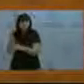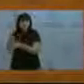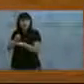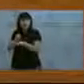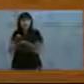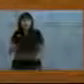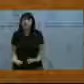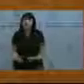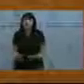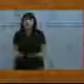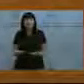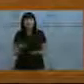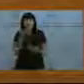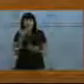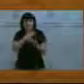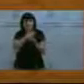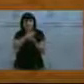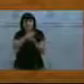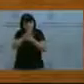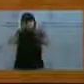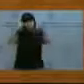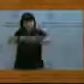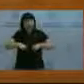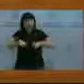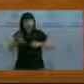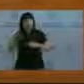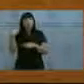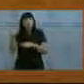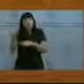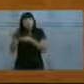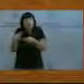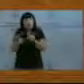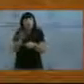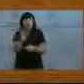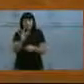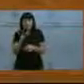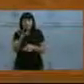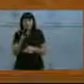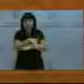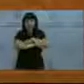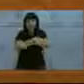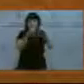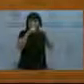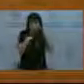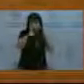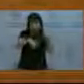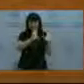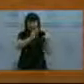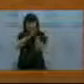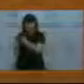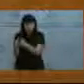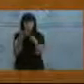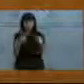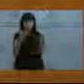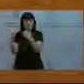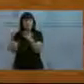positivos del diálogo y de la cooperación. Hubo entendimiento para que el Gobierno de Asturias, los partidos que estamos representados en esta Cámara y